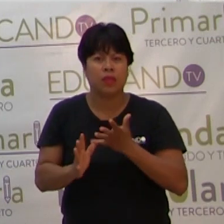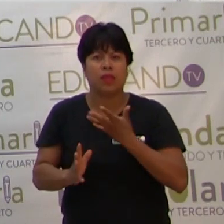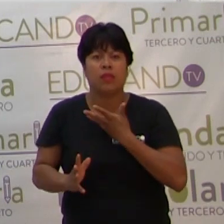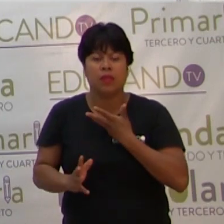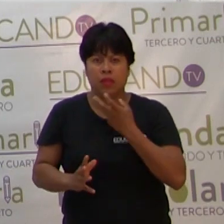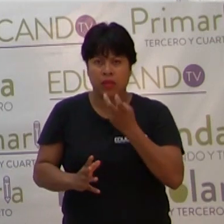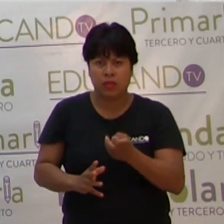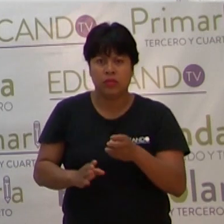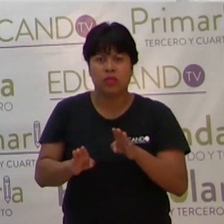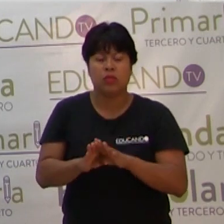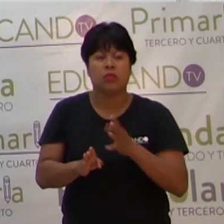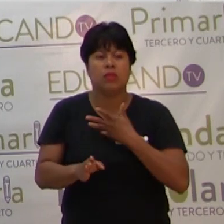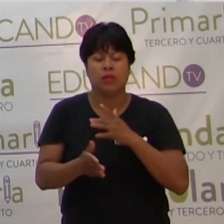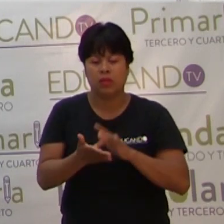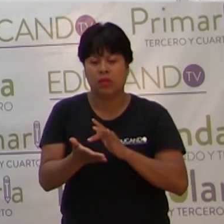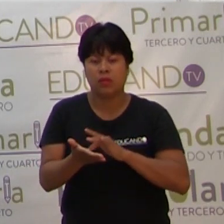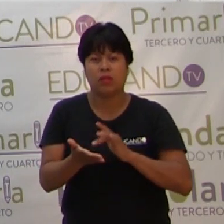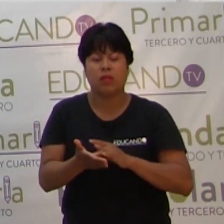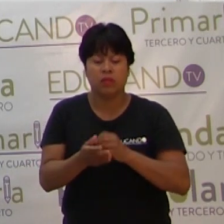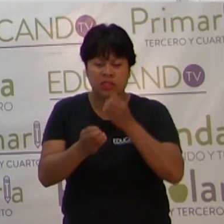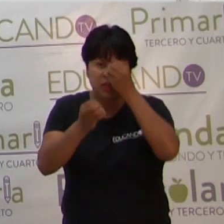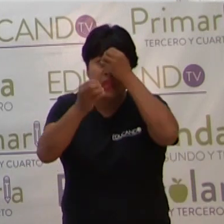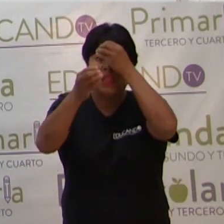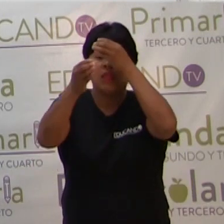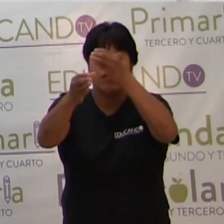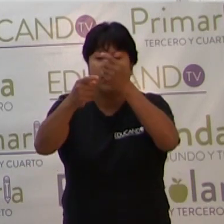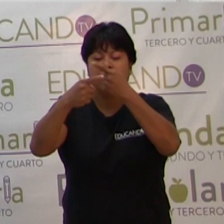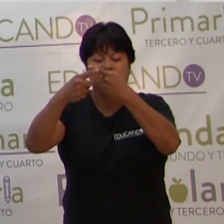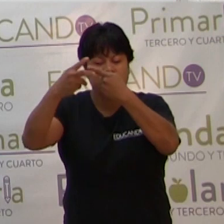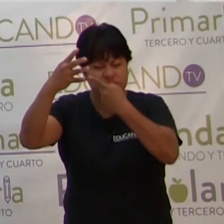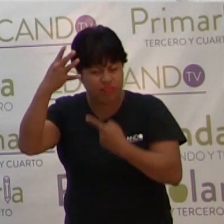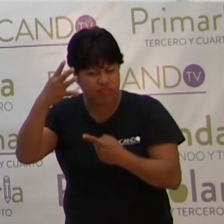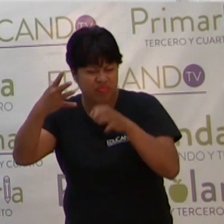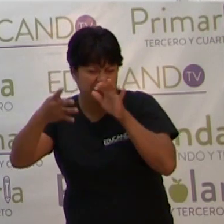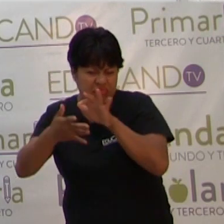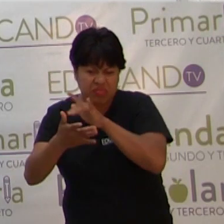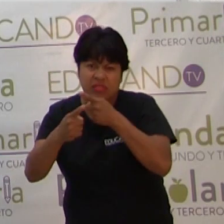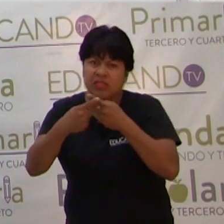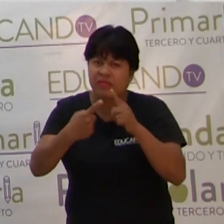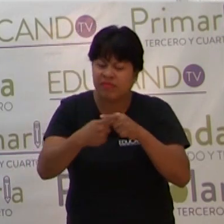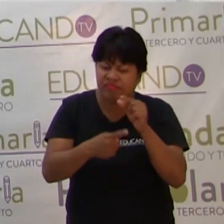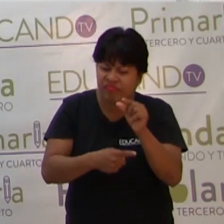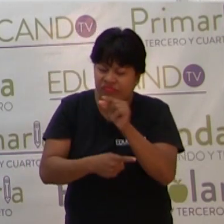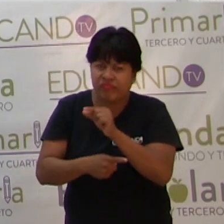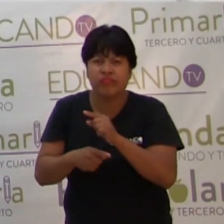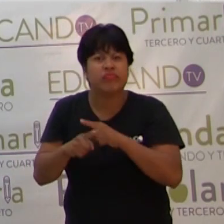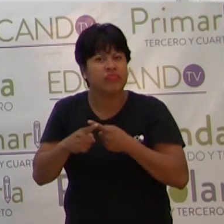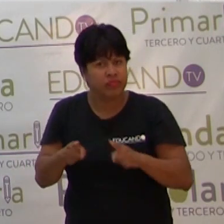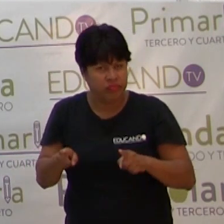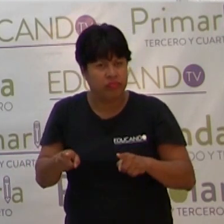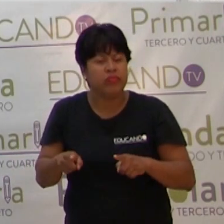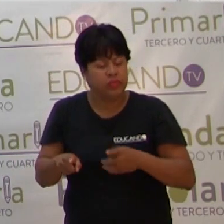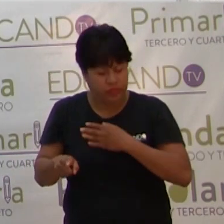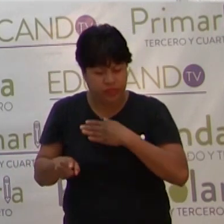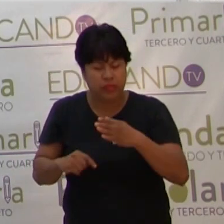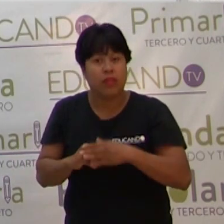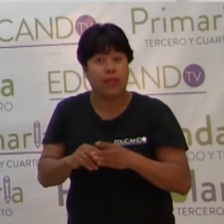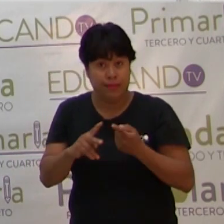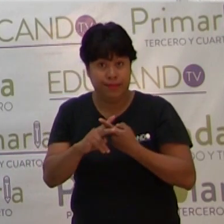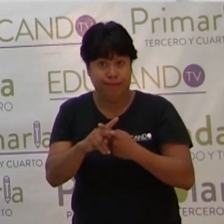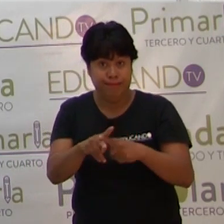función de también tener una calculadora científica en alguna de sus aplicaciones. Bueno, vamos a